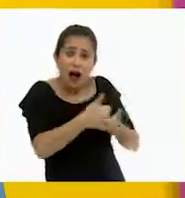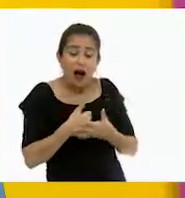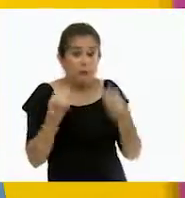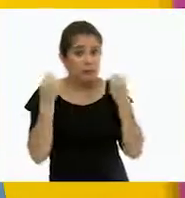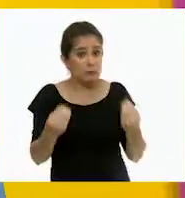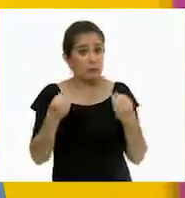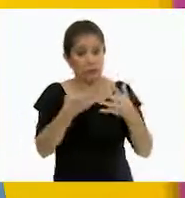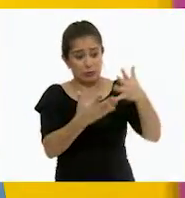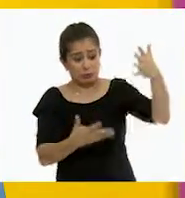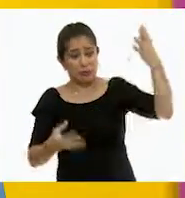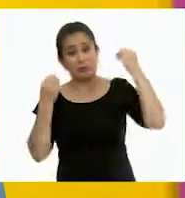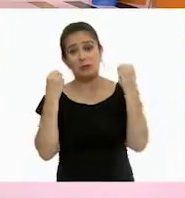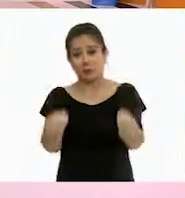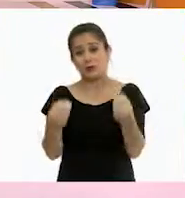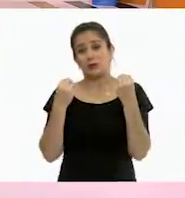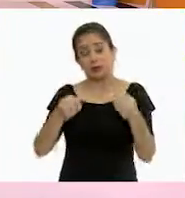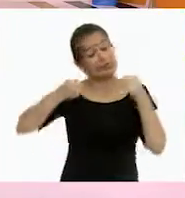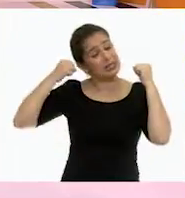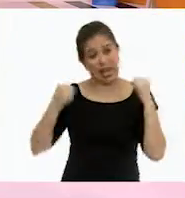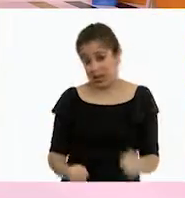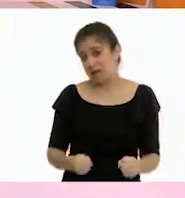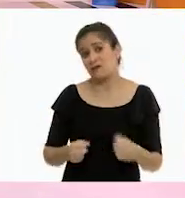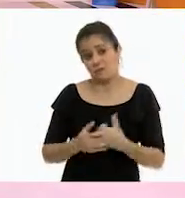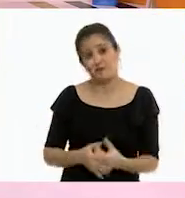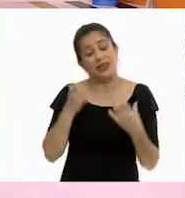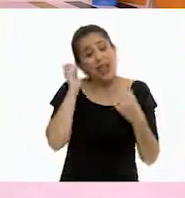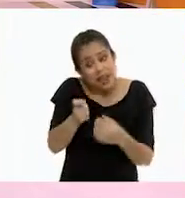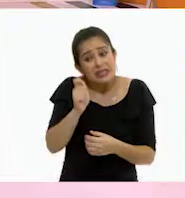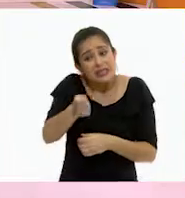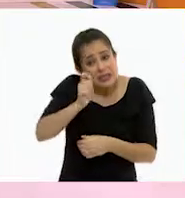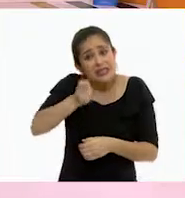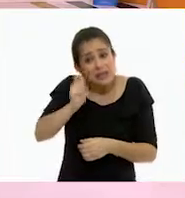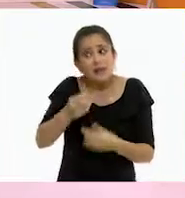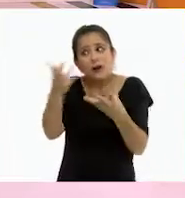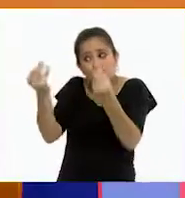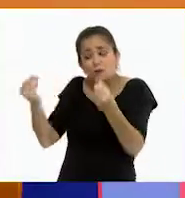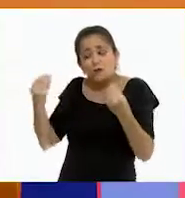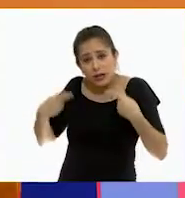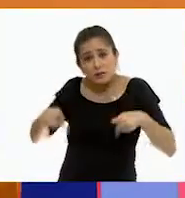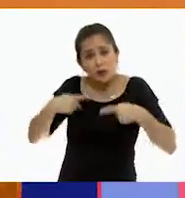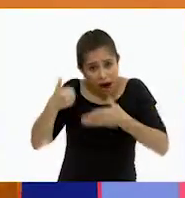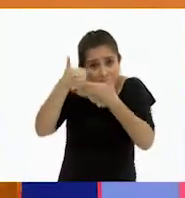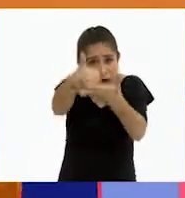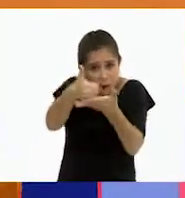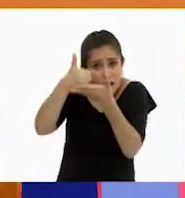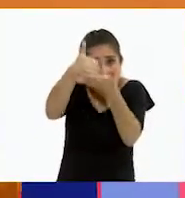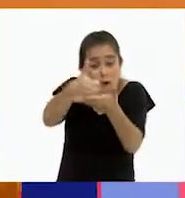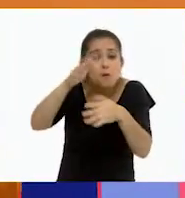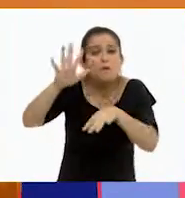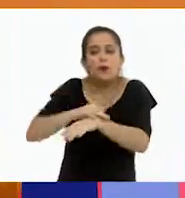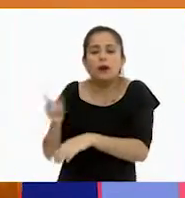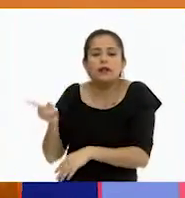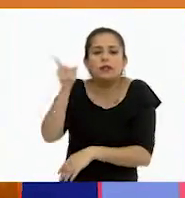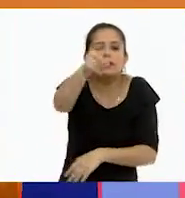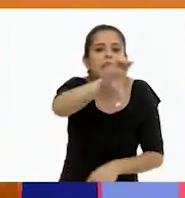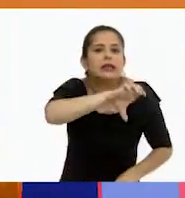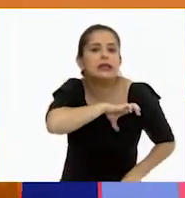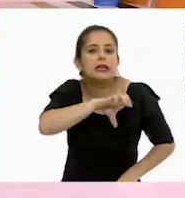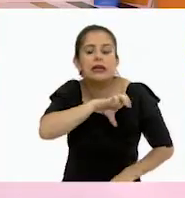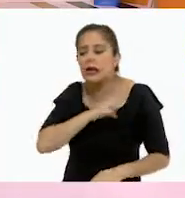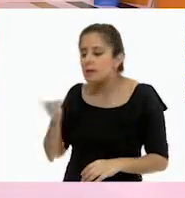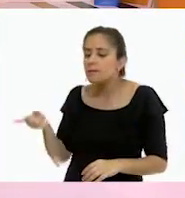increíble, enorme. Y eso quiere decir que hay muchas personas que nos quieren, que nos cuidan y que están preocupadas por